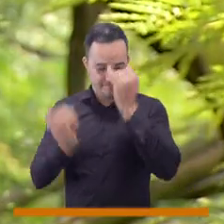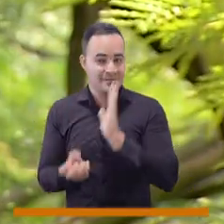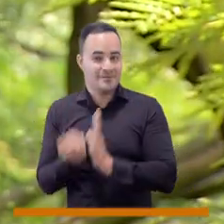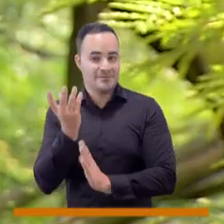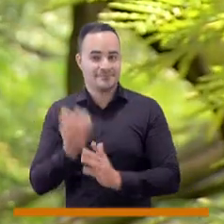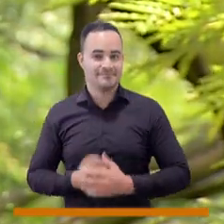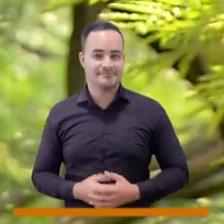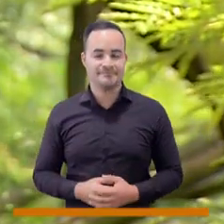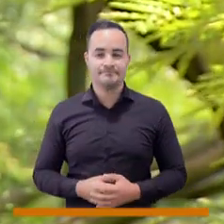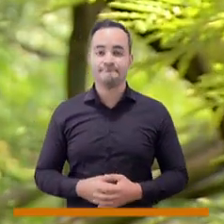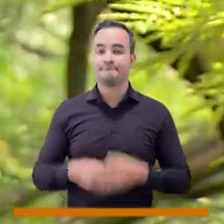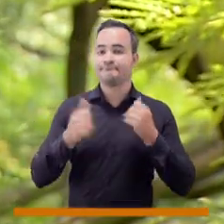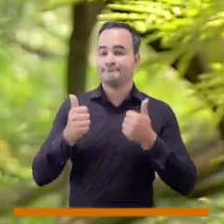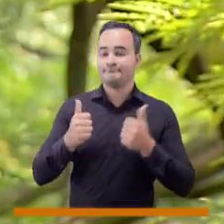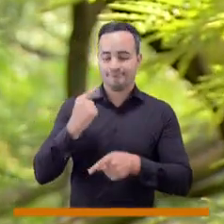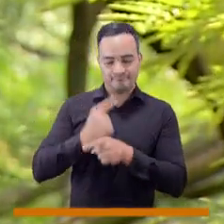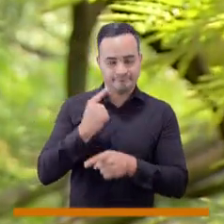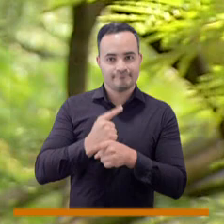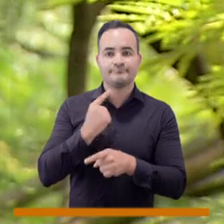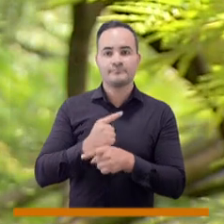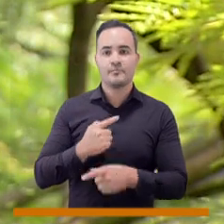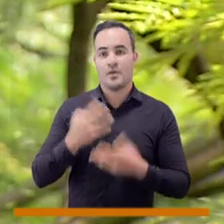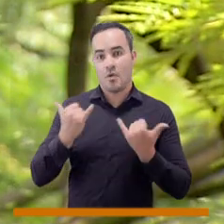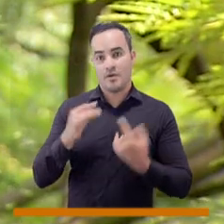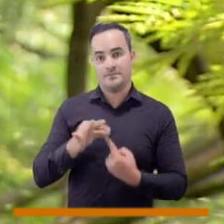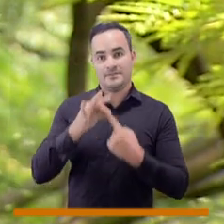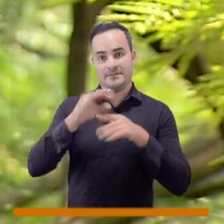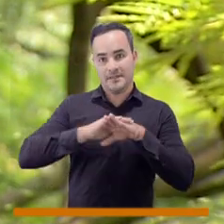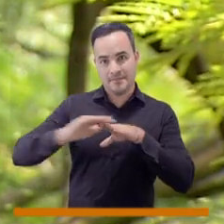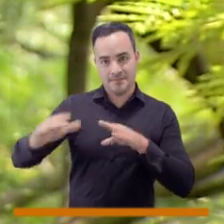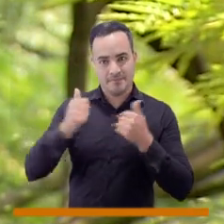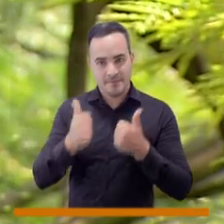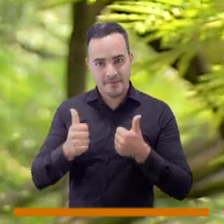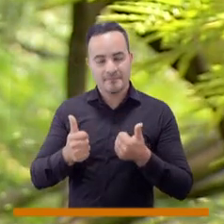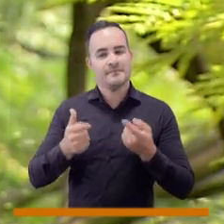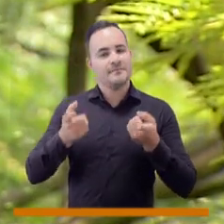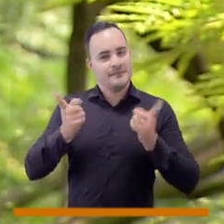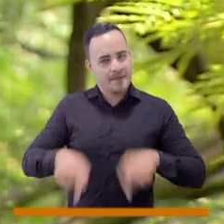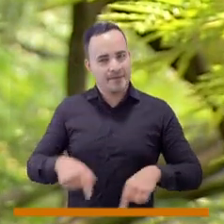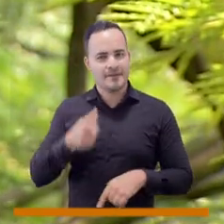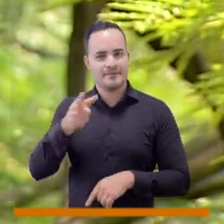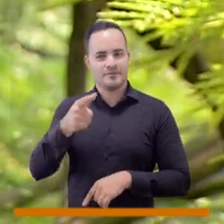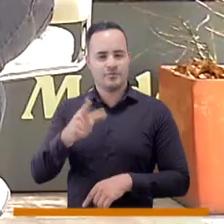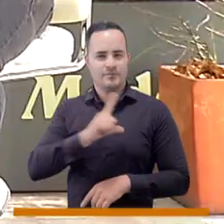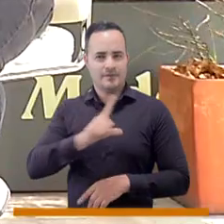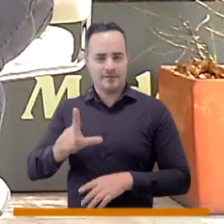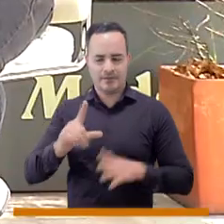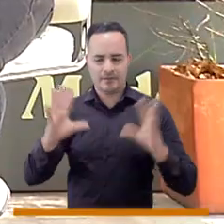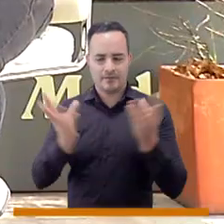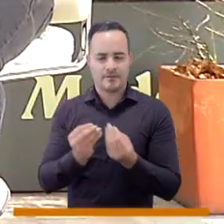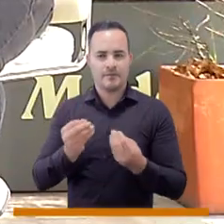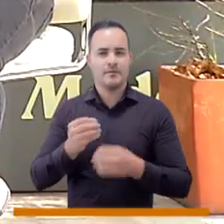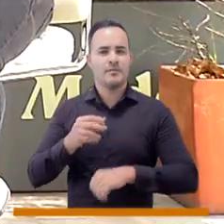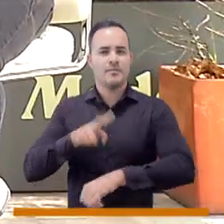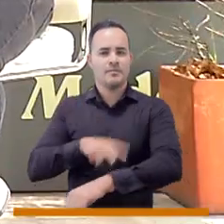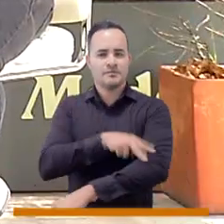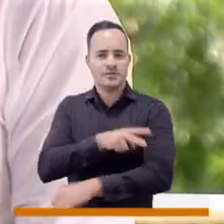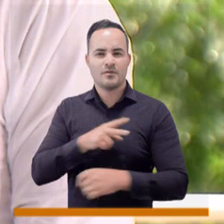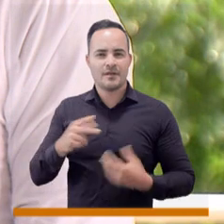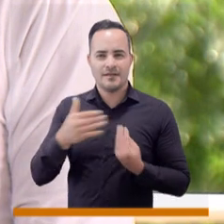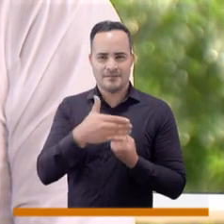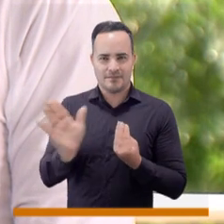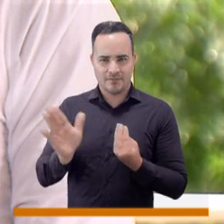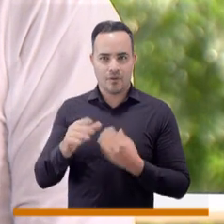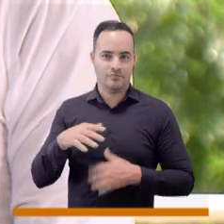concejal. Usted, además de ser el anfitrión del programa de hoy, también es el vocero del Centro Democrático en la Corporación, la bancada